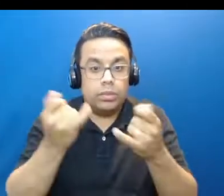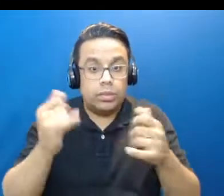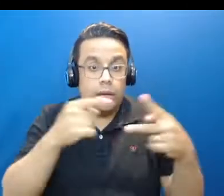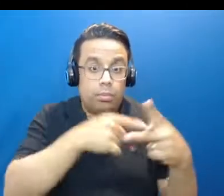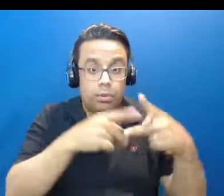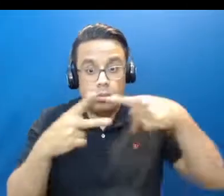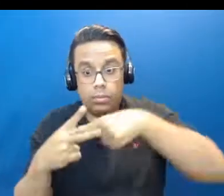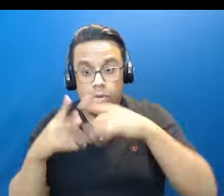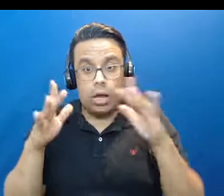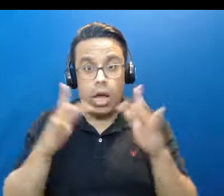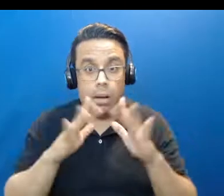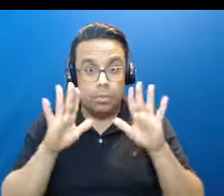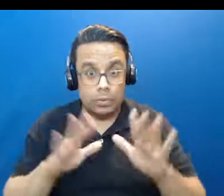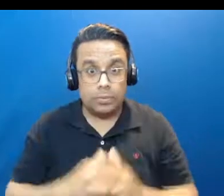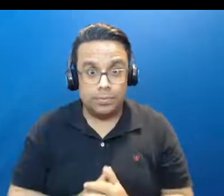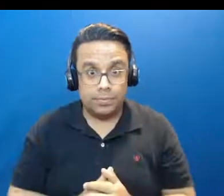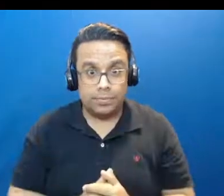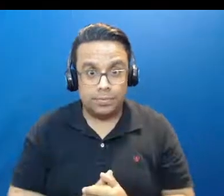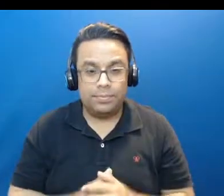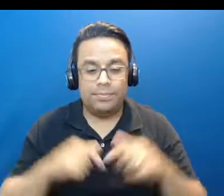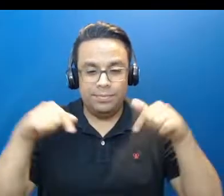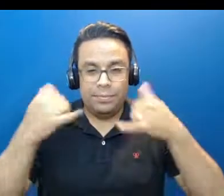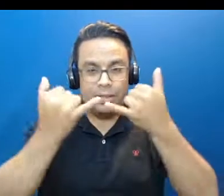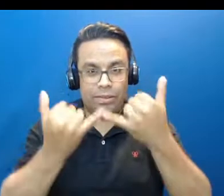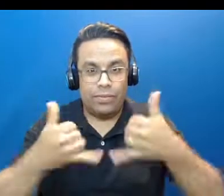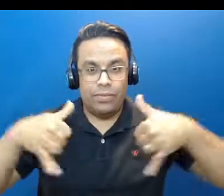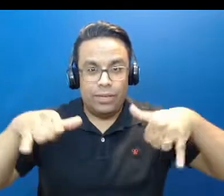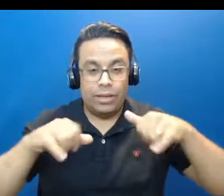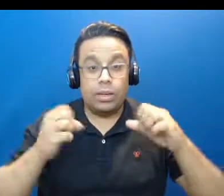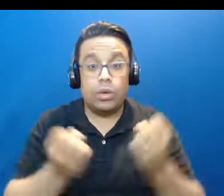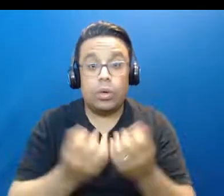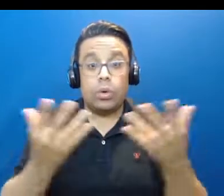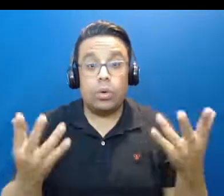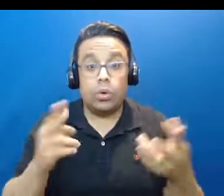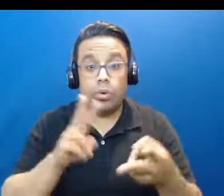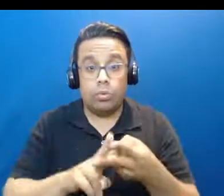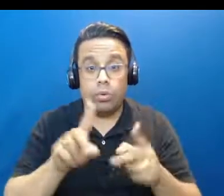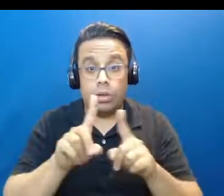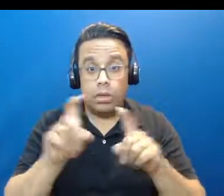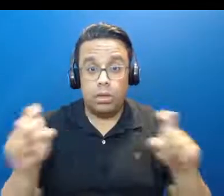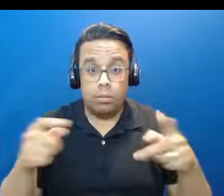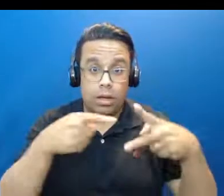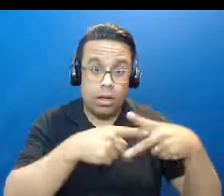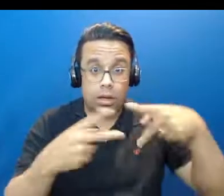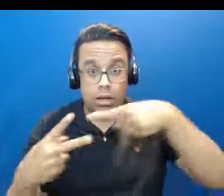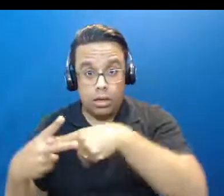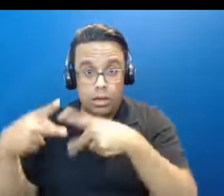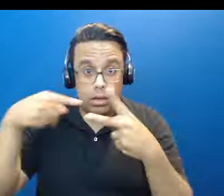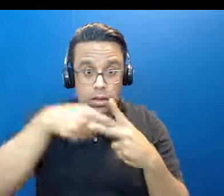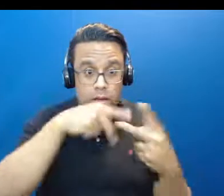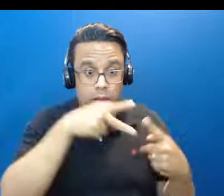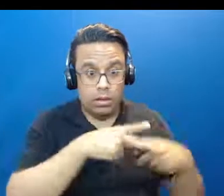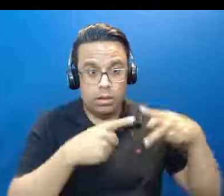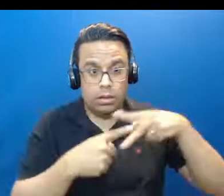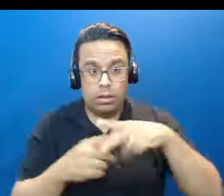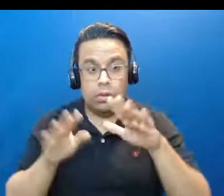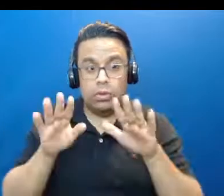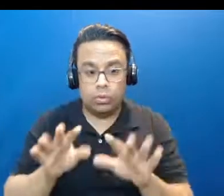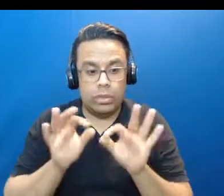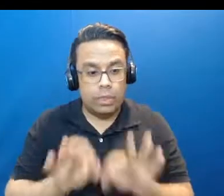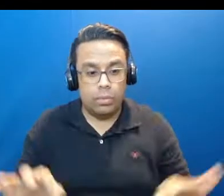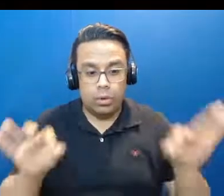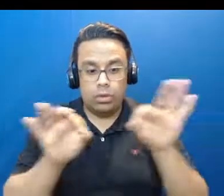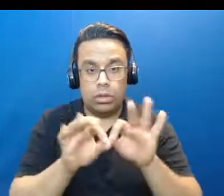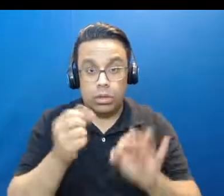cifra correspondiente. De esta manera terminamos el video tutorial referente a acotado con los elementos básicos que